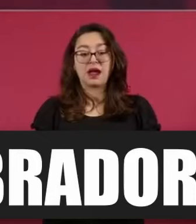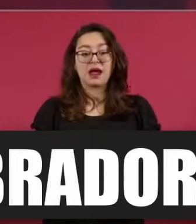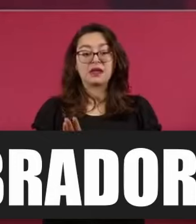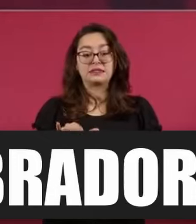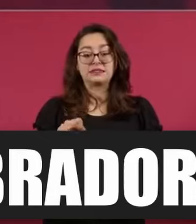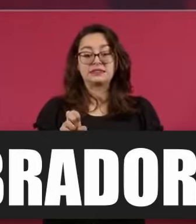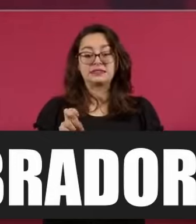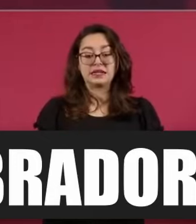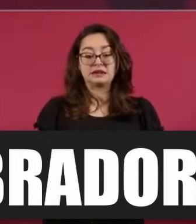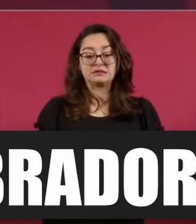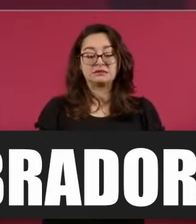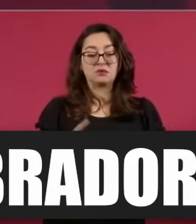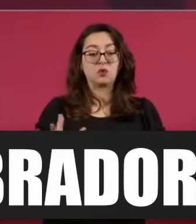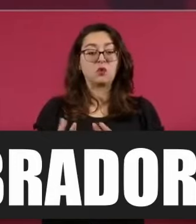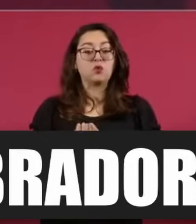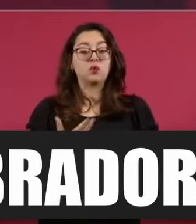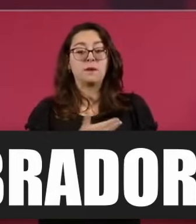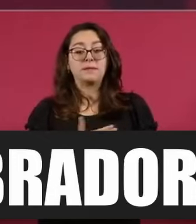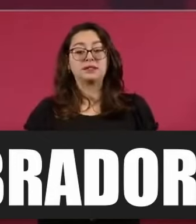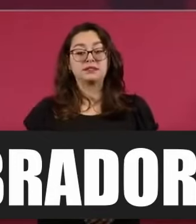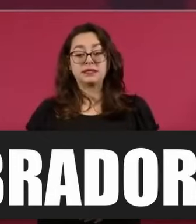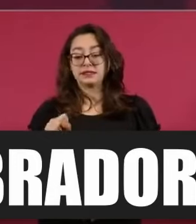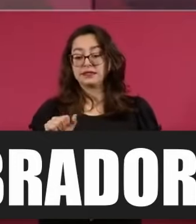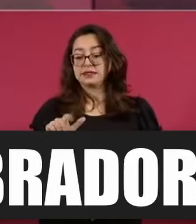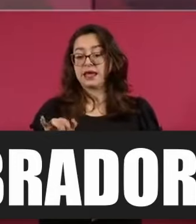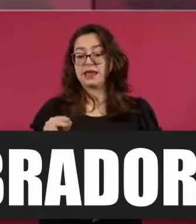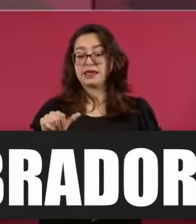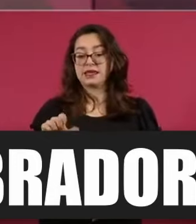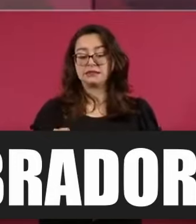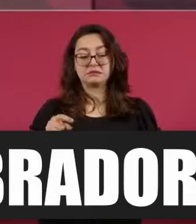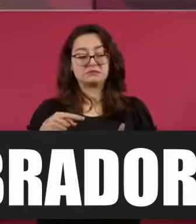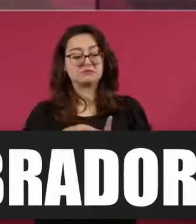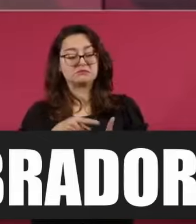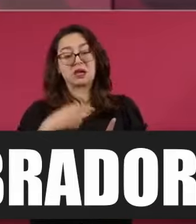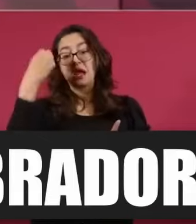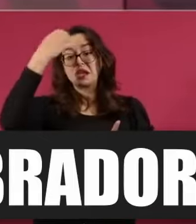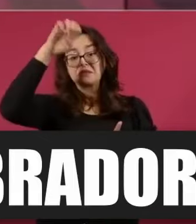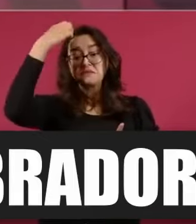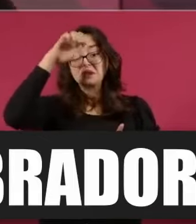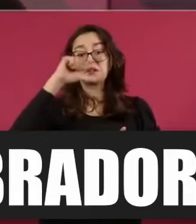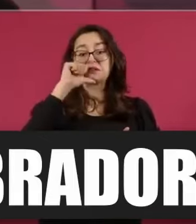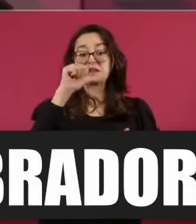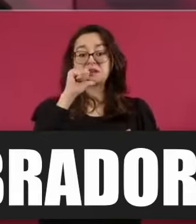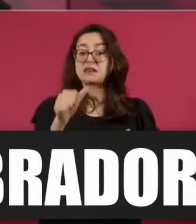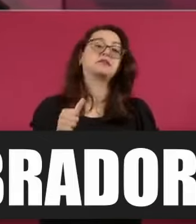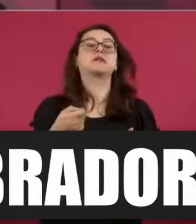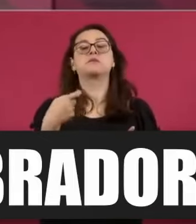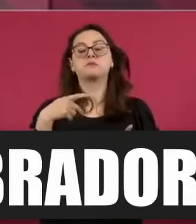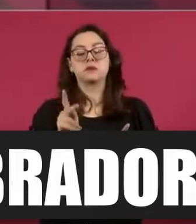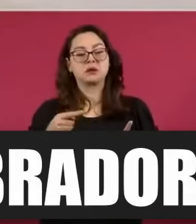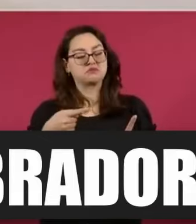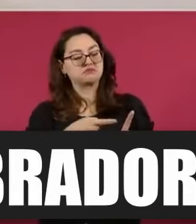sin ninguna experiencia, pero sobre todo sin convicciones,